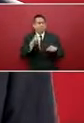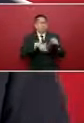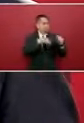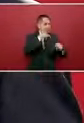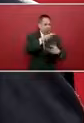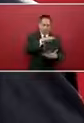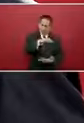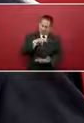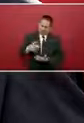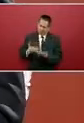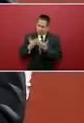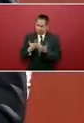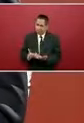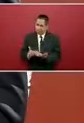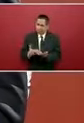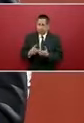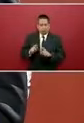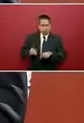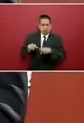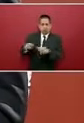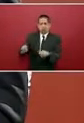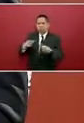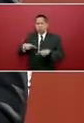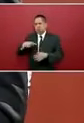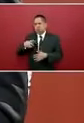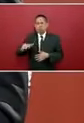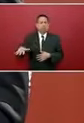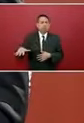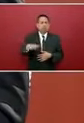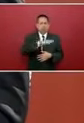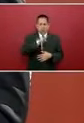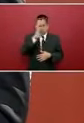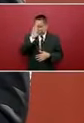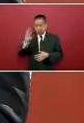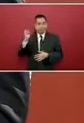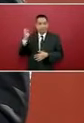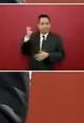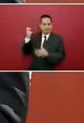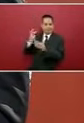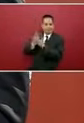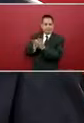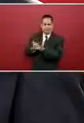corrupción, se va a la gente mediante este mecanismo.